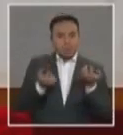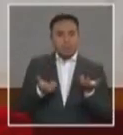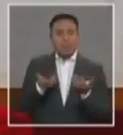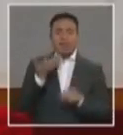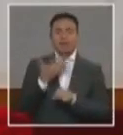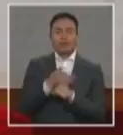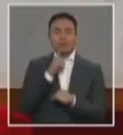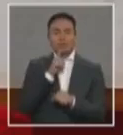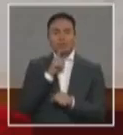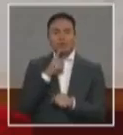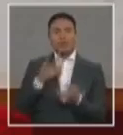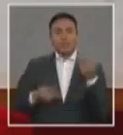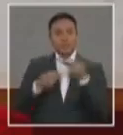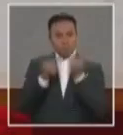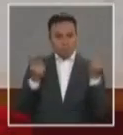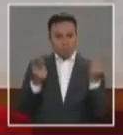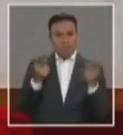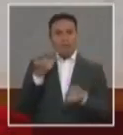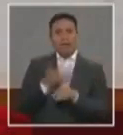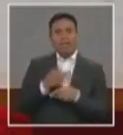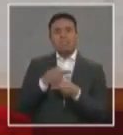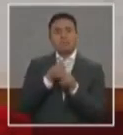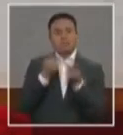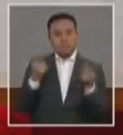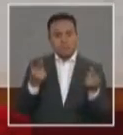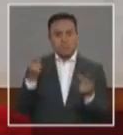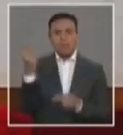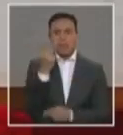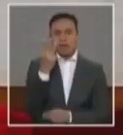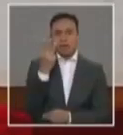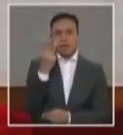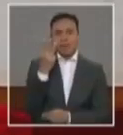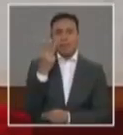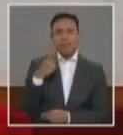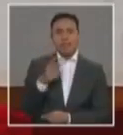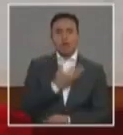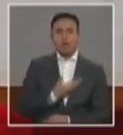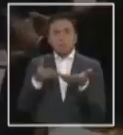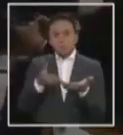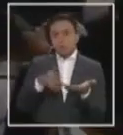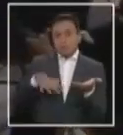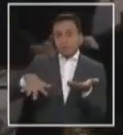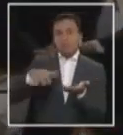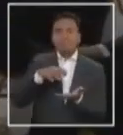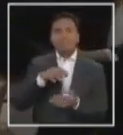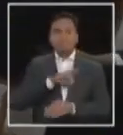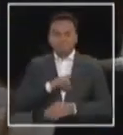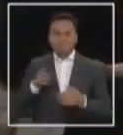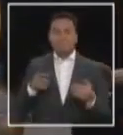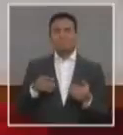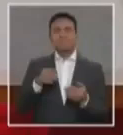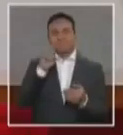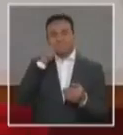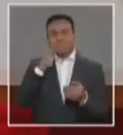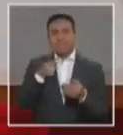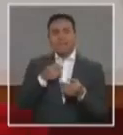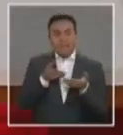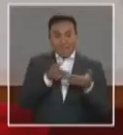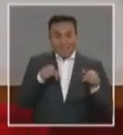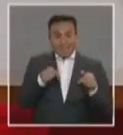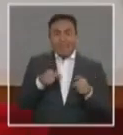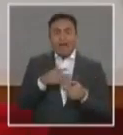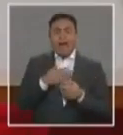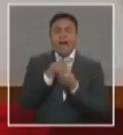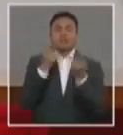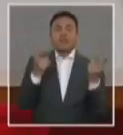vocería Hasta el ministro de Justicia ejerce vocería eh para para el gobierno y y por lo tanto yo creo que acá eh el gobierno y el